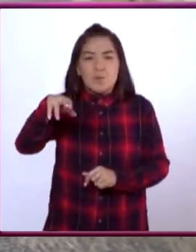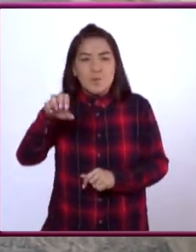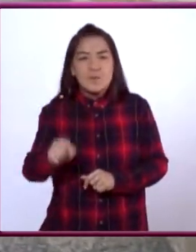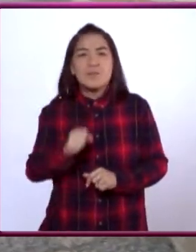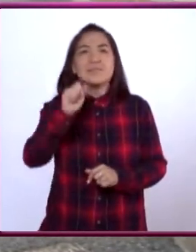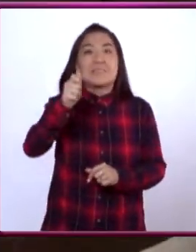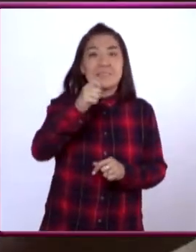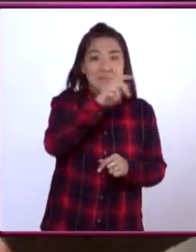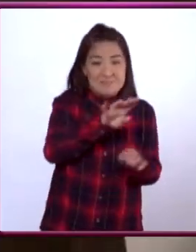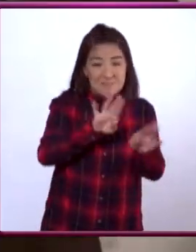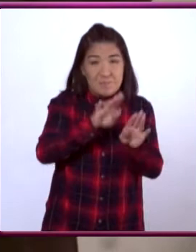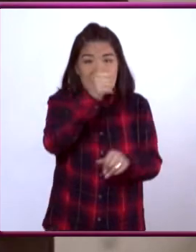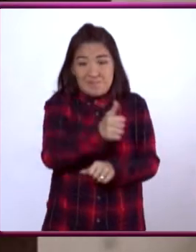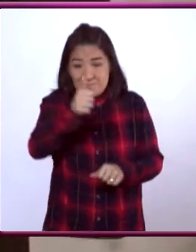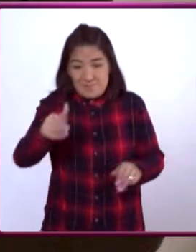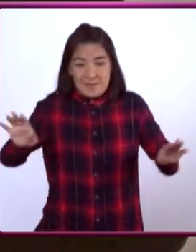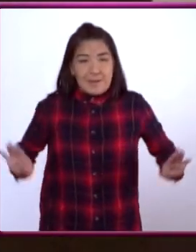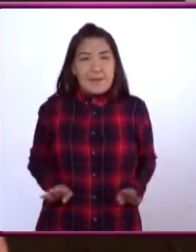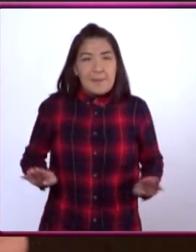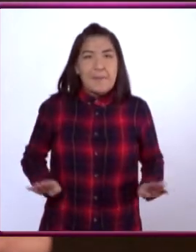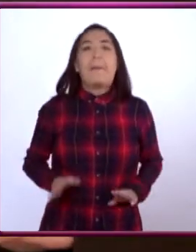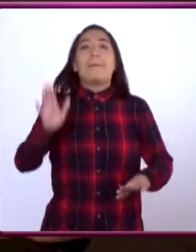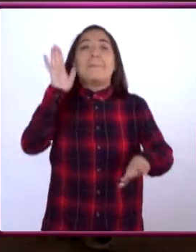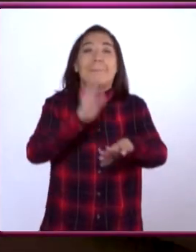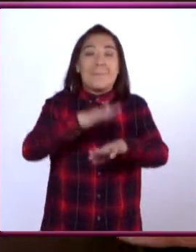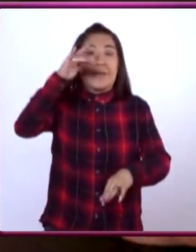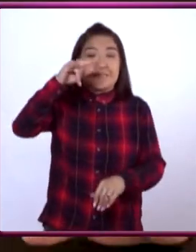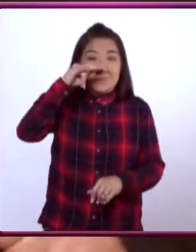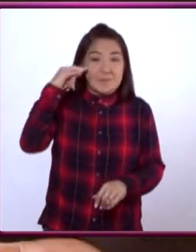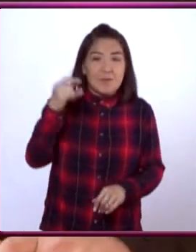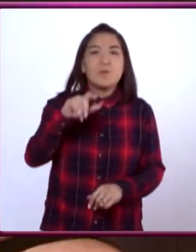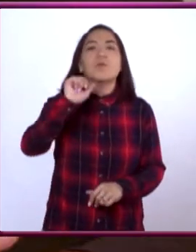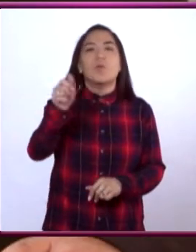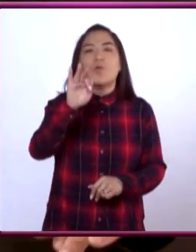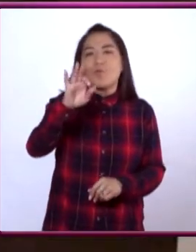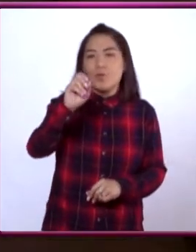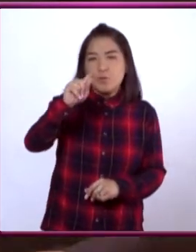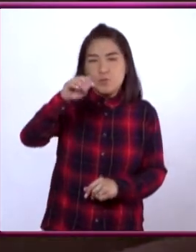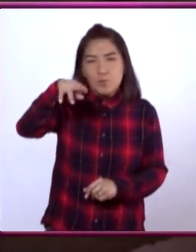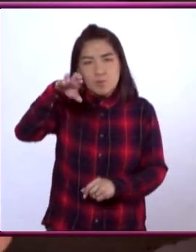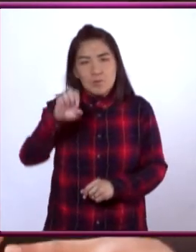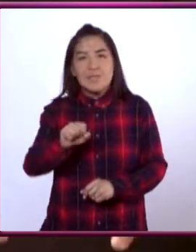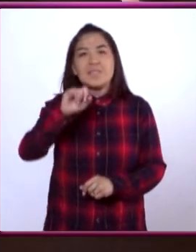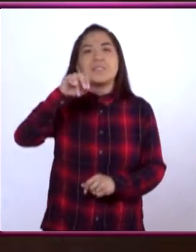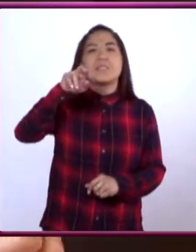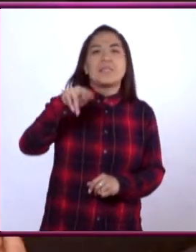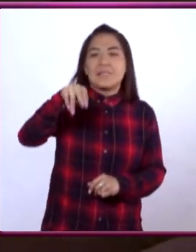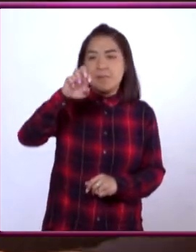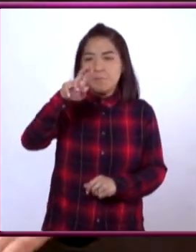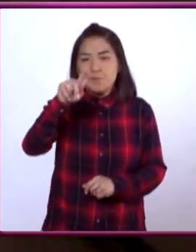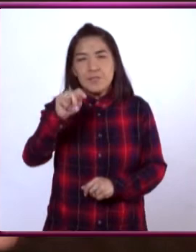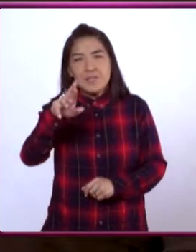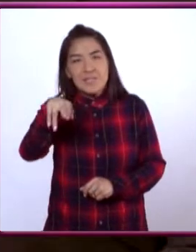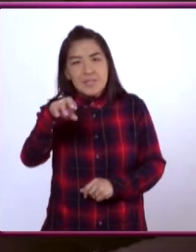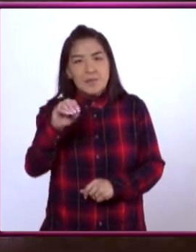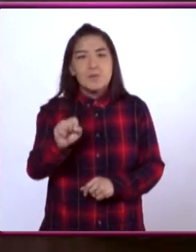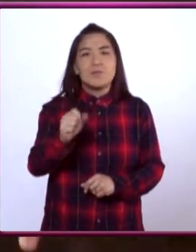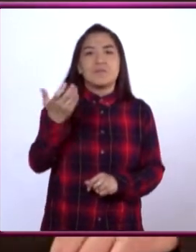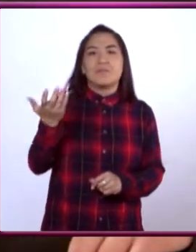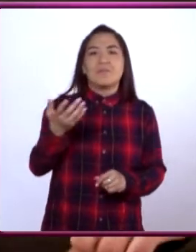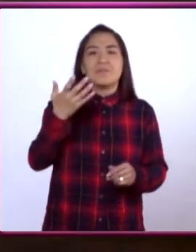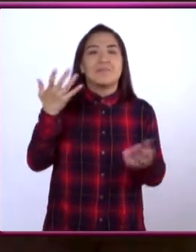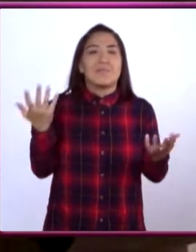leptones y bosones. Y de cada una de esas partículas hay otras más pequeñas, como fotones, muones,